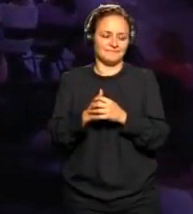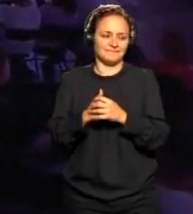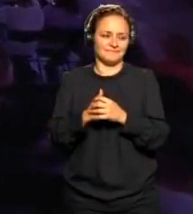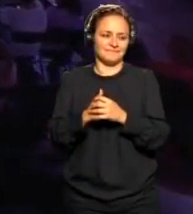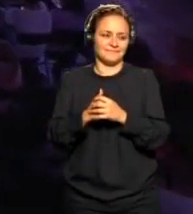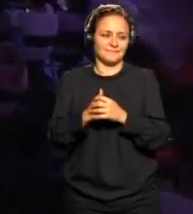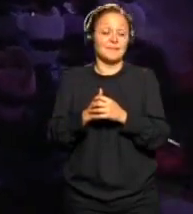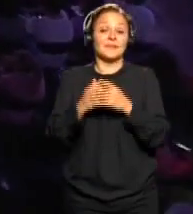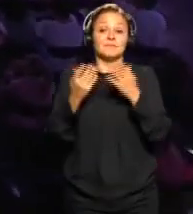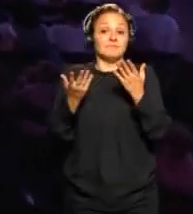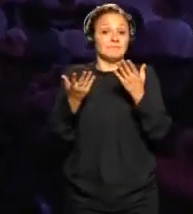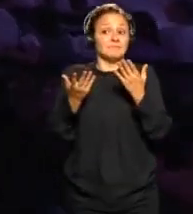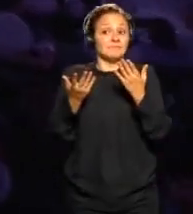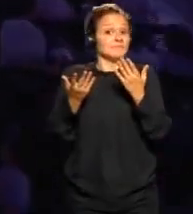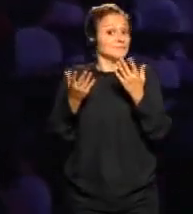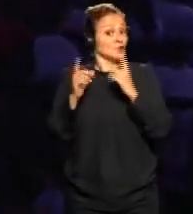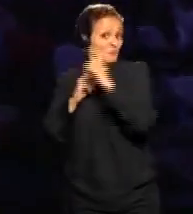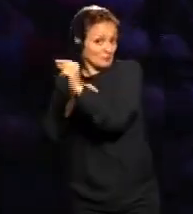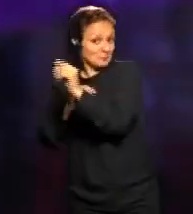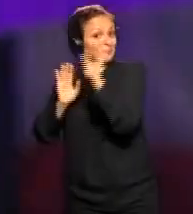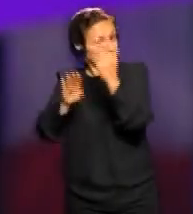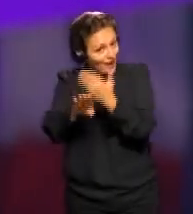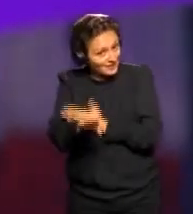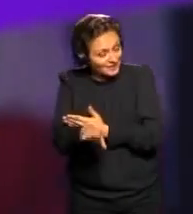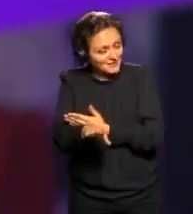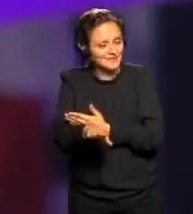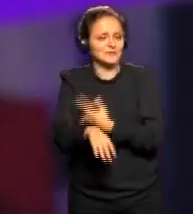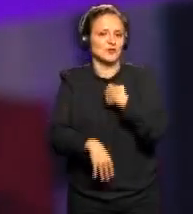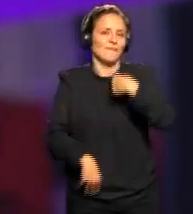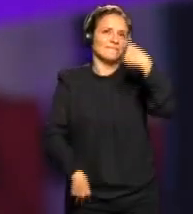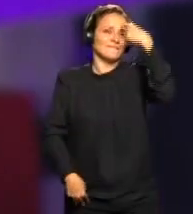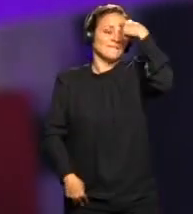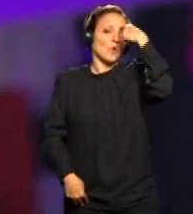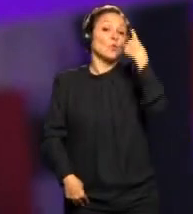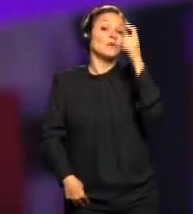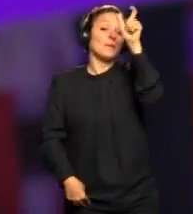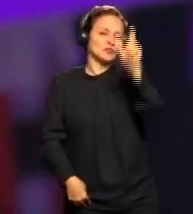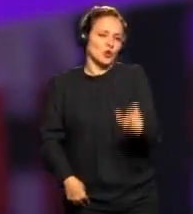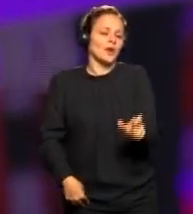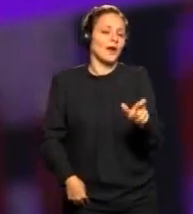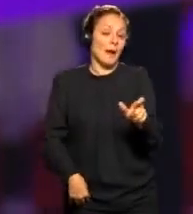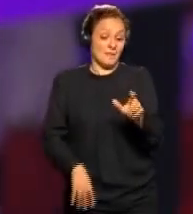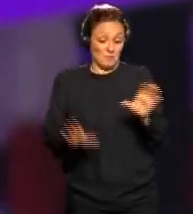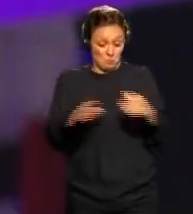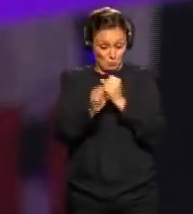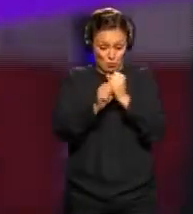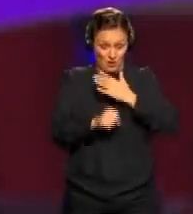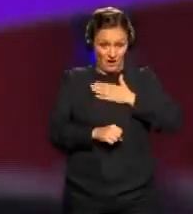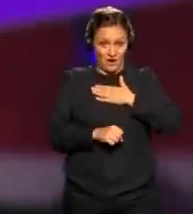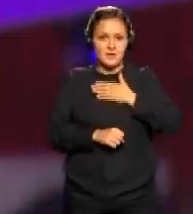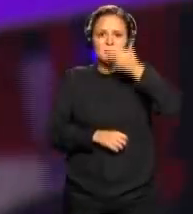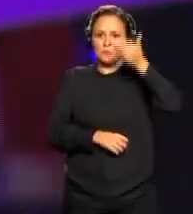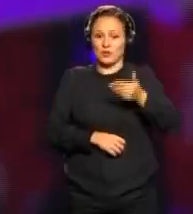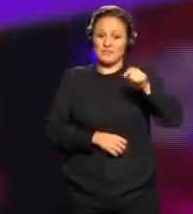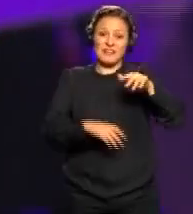Nos vamos, antes de irnos, quería acordarme de una persona también que es muy importante para esta murga, que no tiene